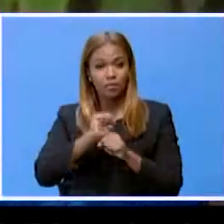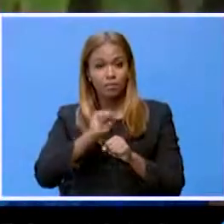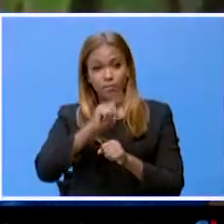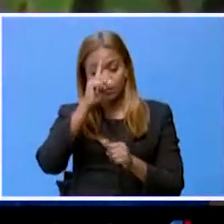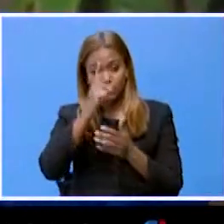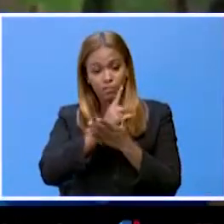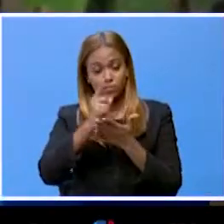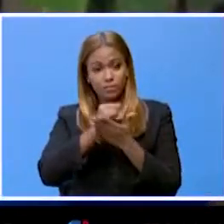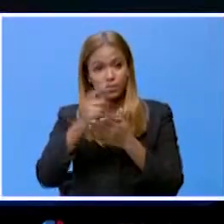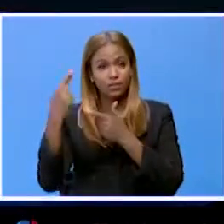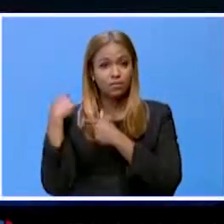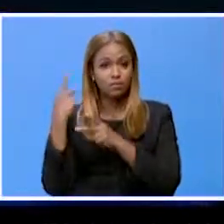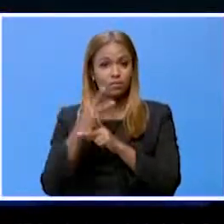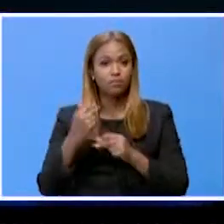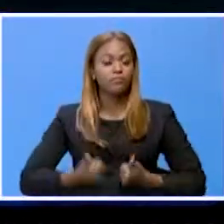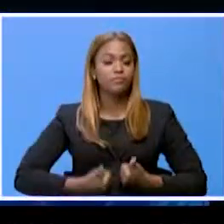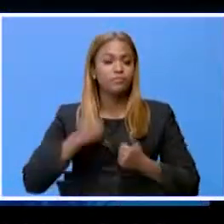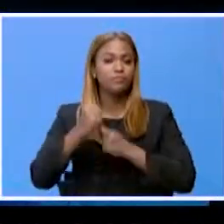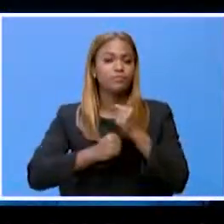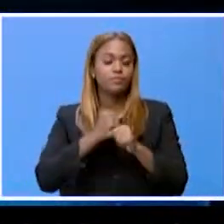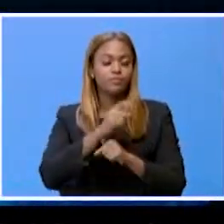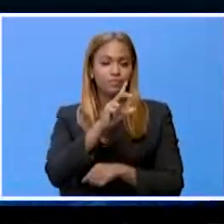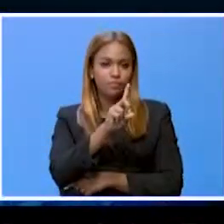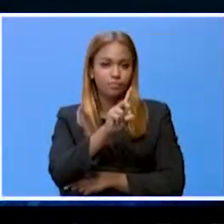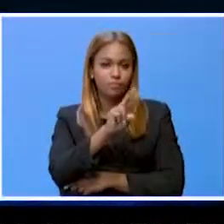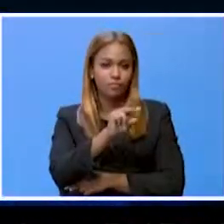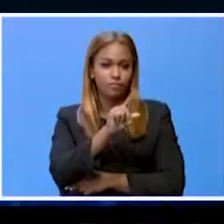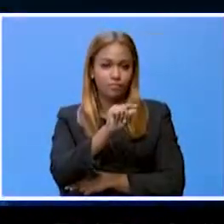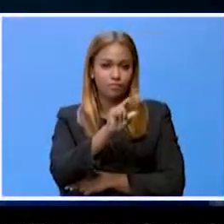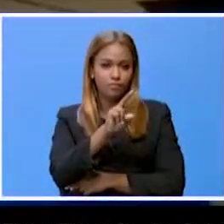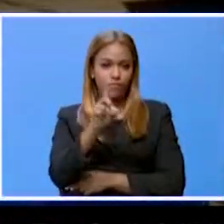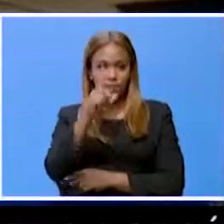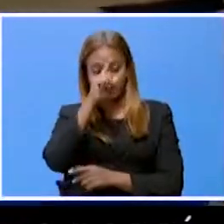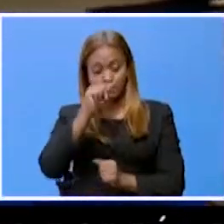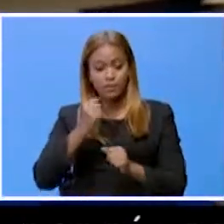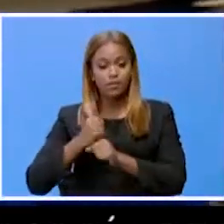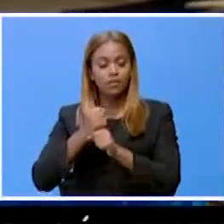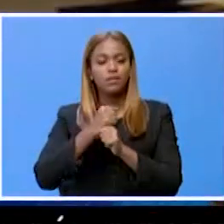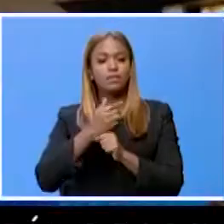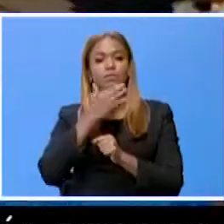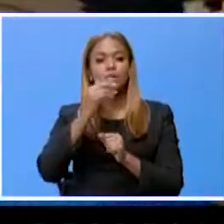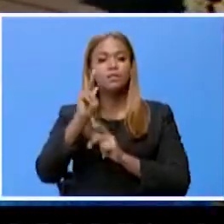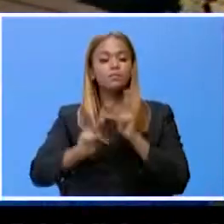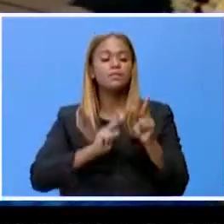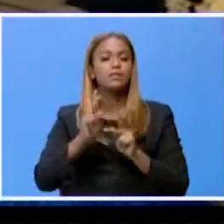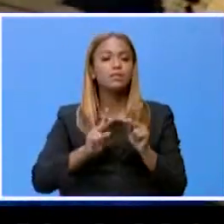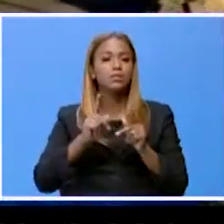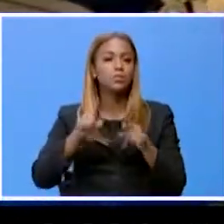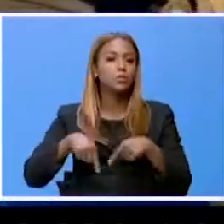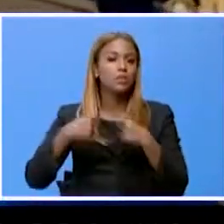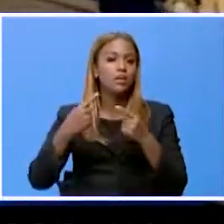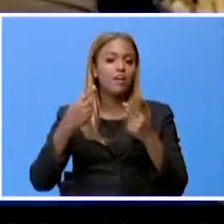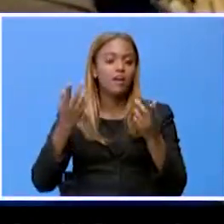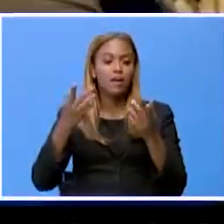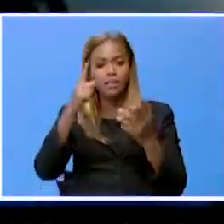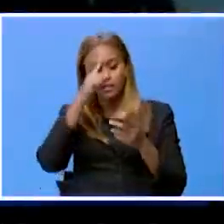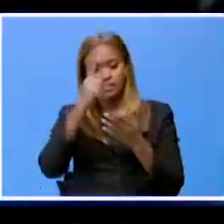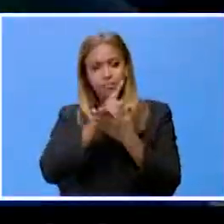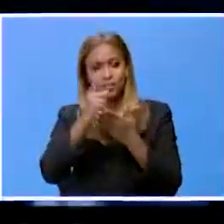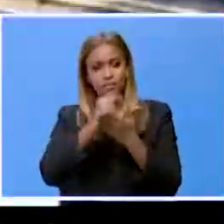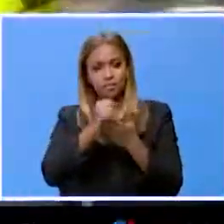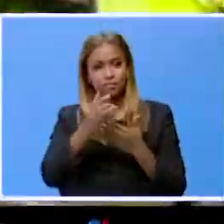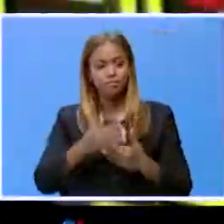Semana Santa Compromiso por la Vida 2021 en aras de garantizar la seguridad de los ciudadanos durante el feriado de la Semana